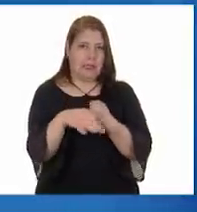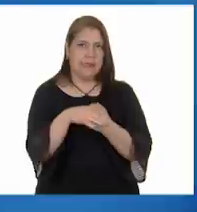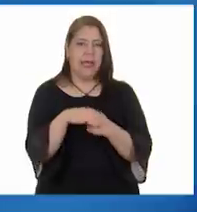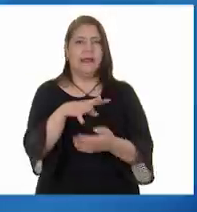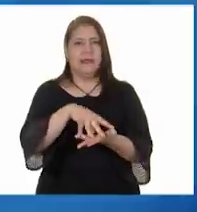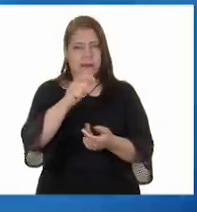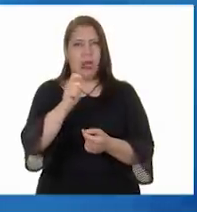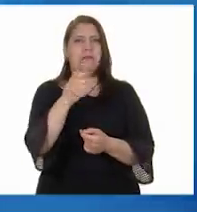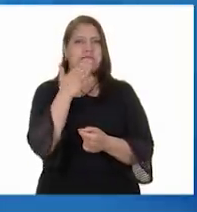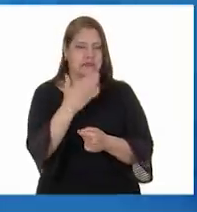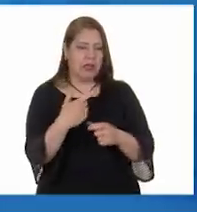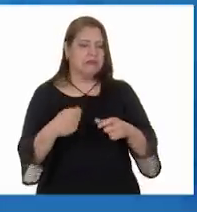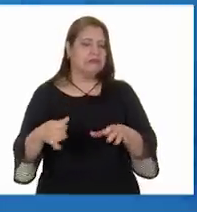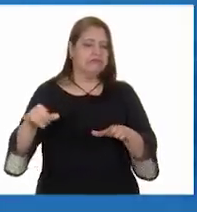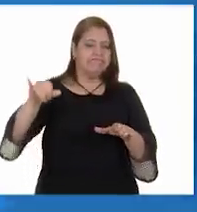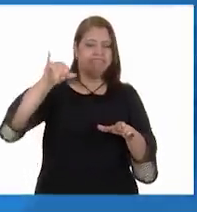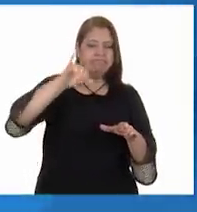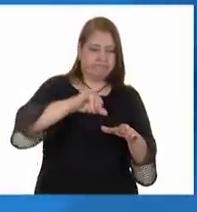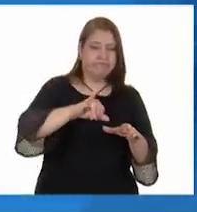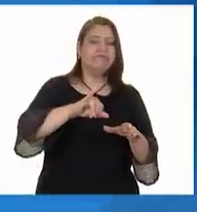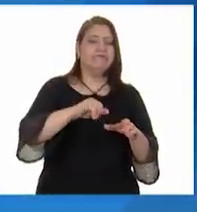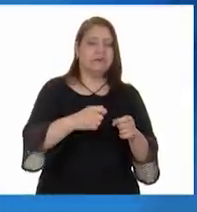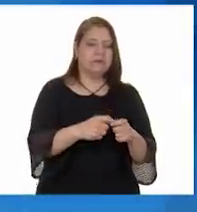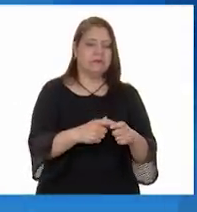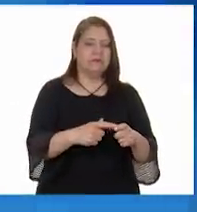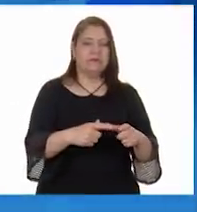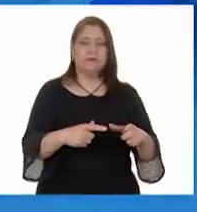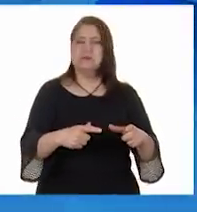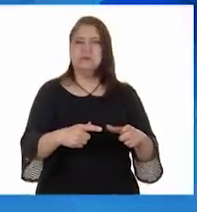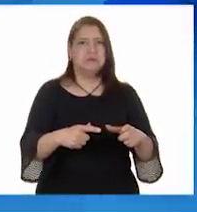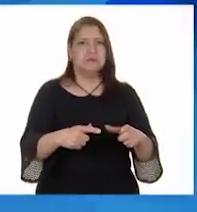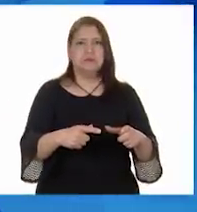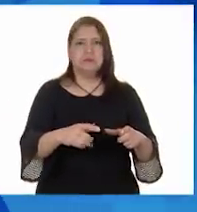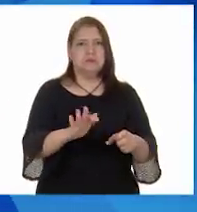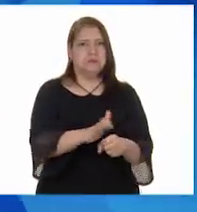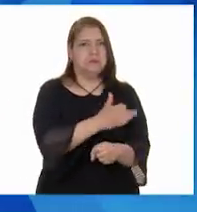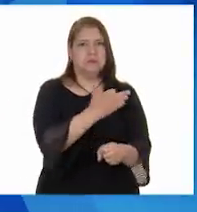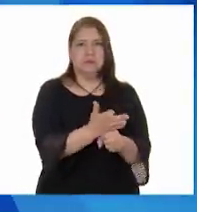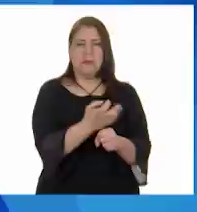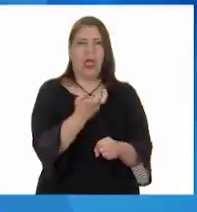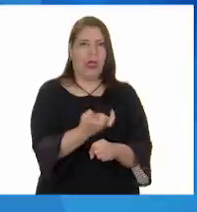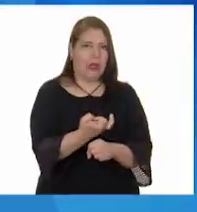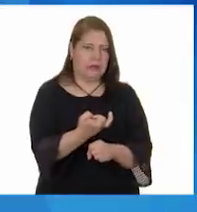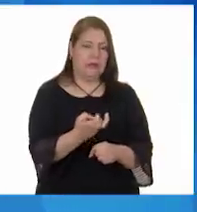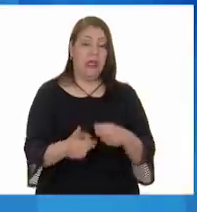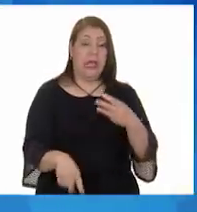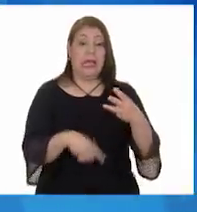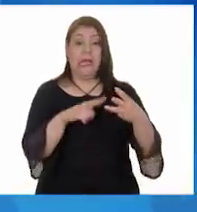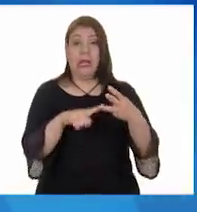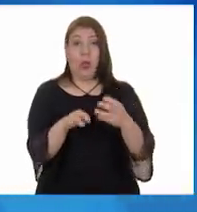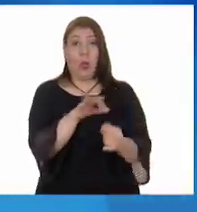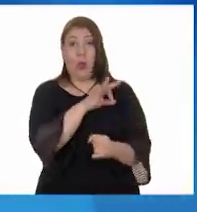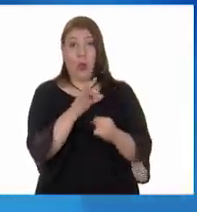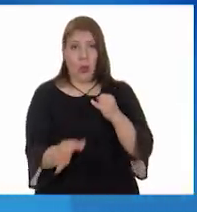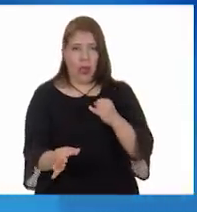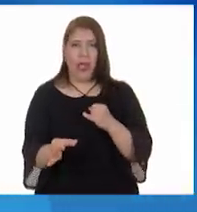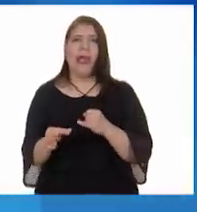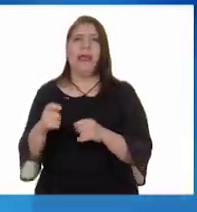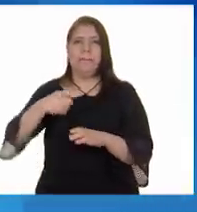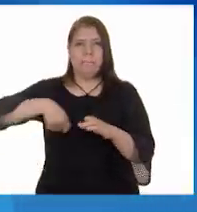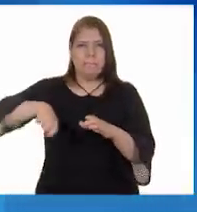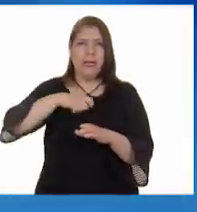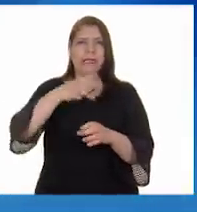consistencia. Cuando cayó en el sartén, solo se expandió un poco más. ¿Y la última mezcla, la mezcla